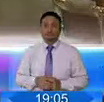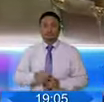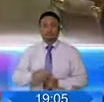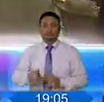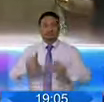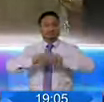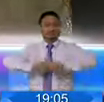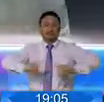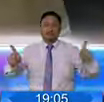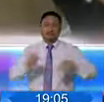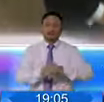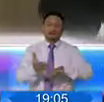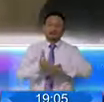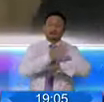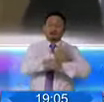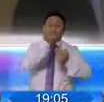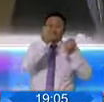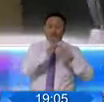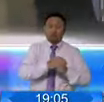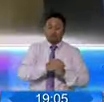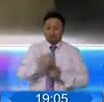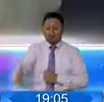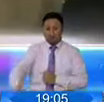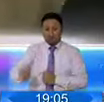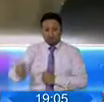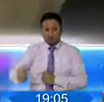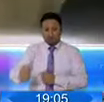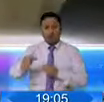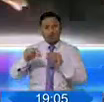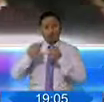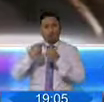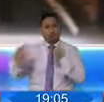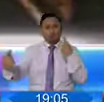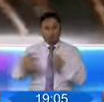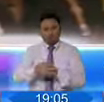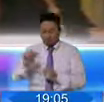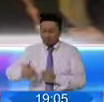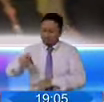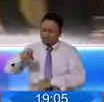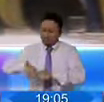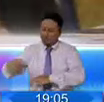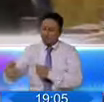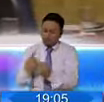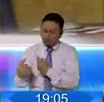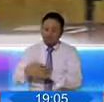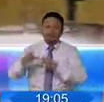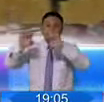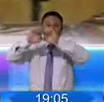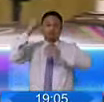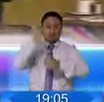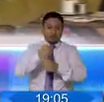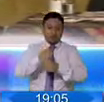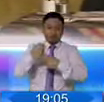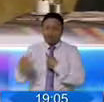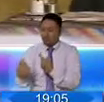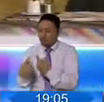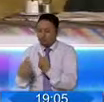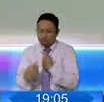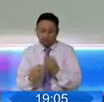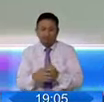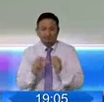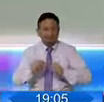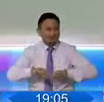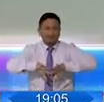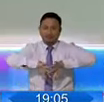anterior régimen? Extender la mano y sentarse a dialogar con la oposición, con empresarios y trabajadores, da la pauta de una diferencia marcada.